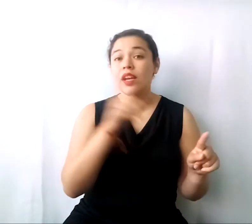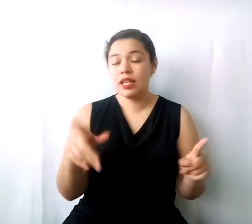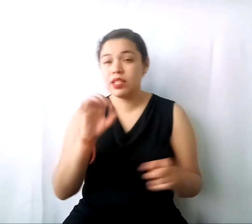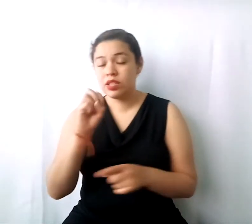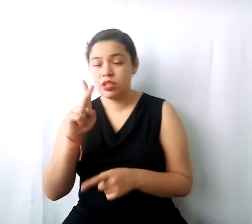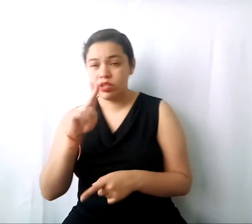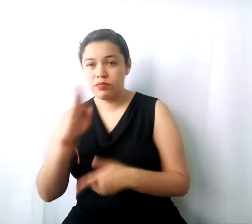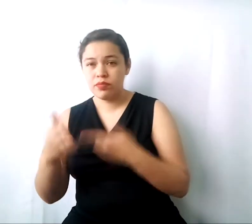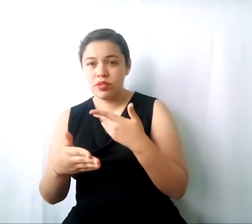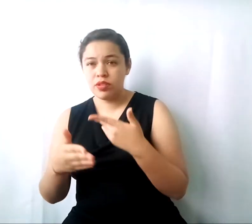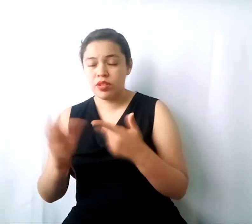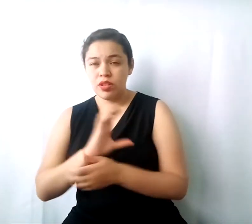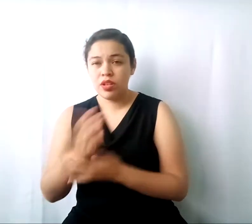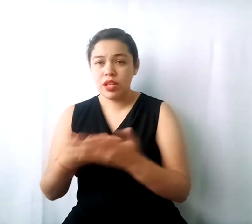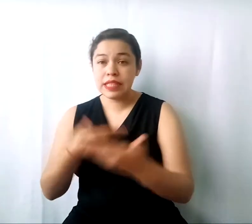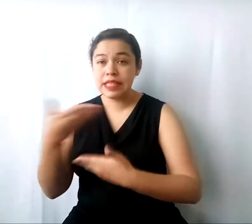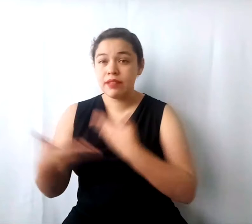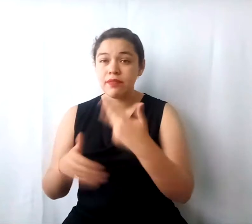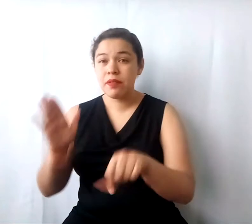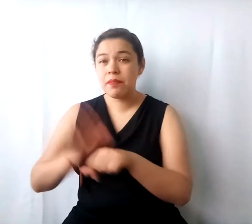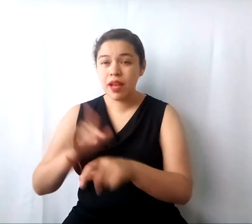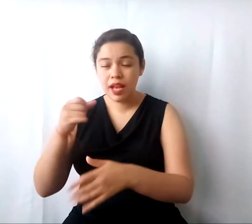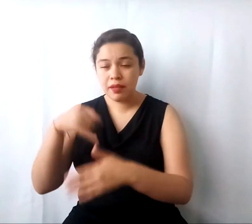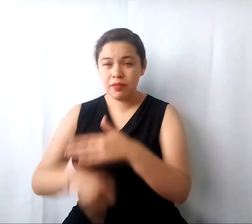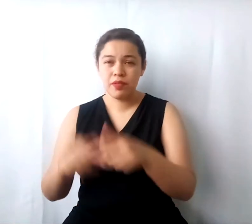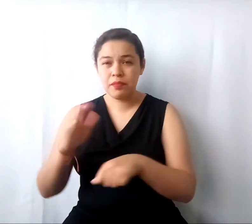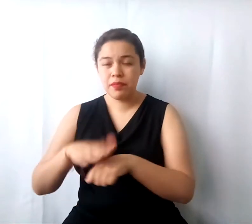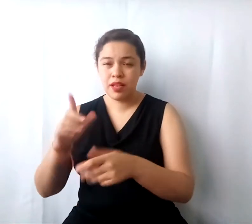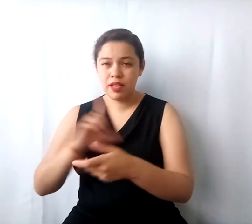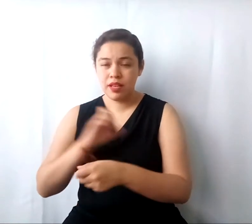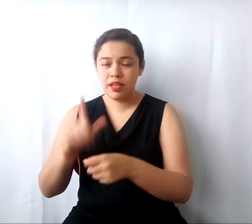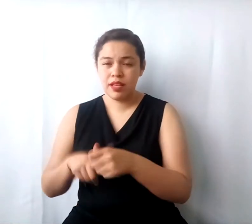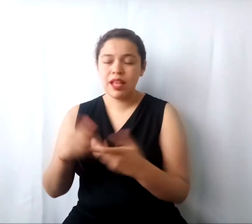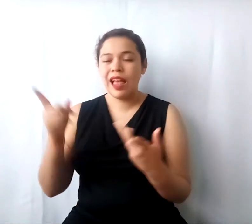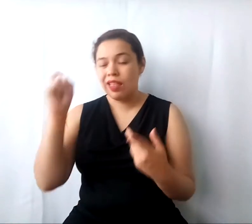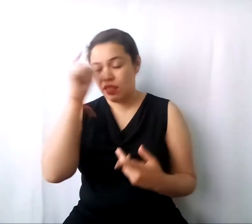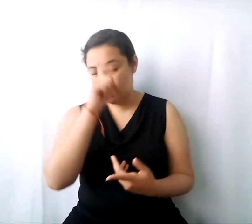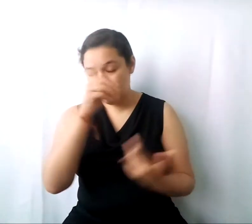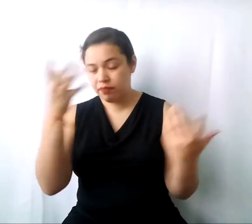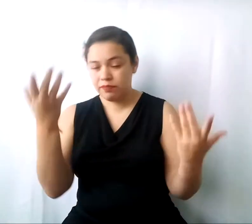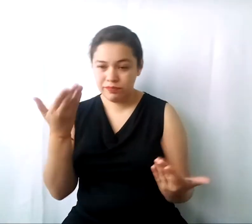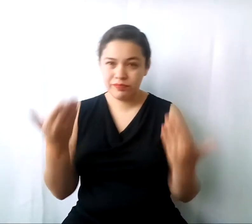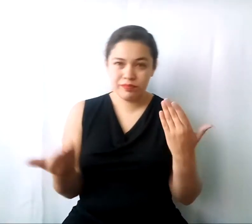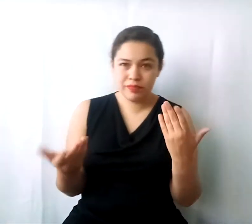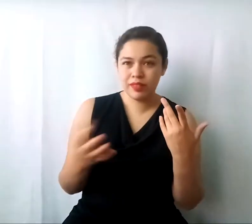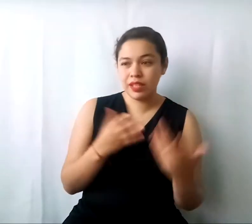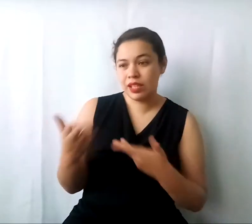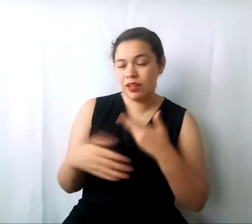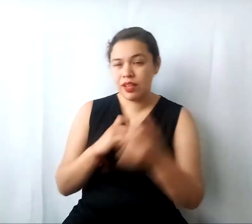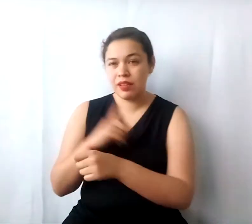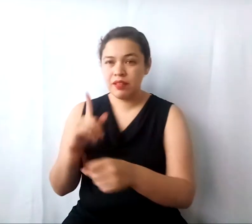de servicios especializados. Ya ahí viene después la complicación de, bueno, cuando servicios especializados,